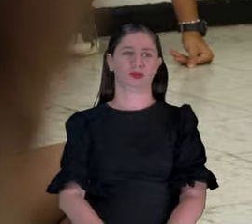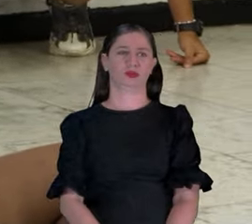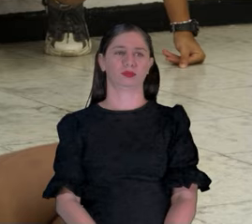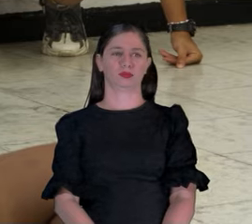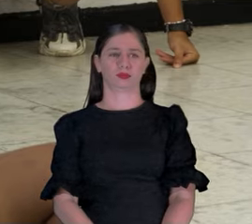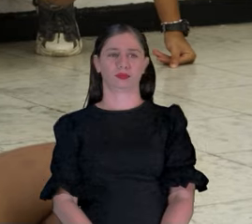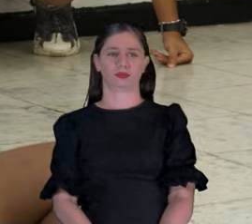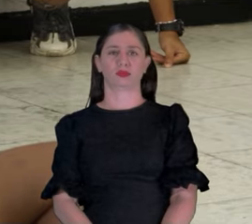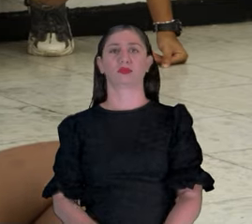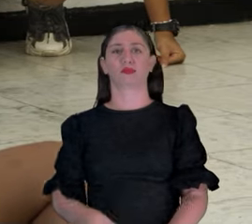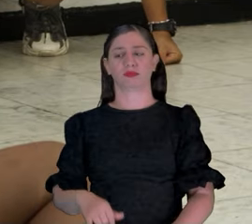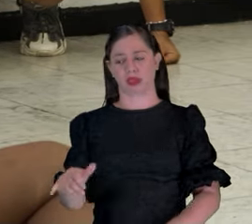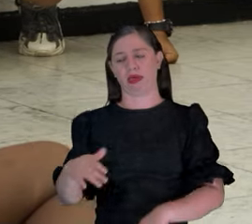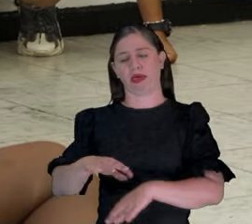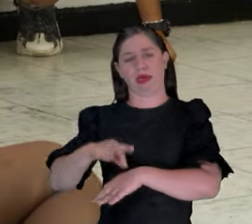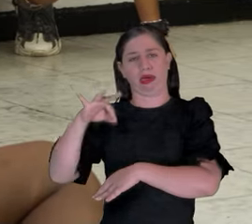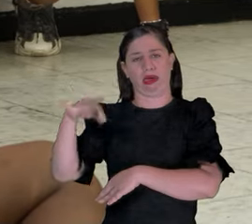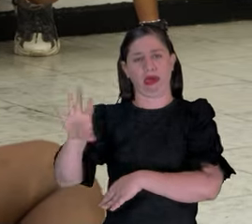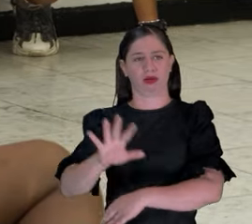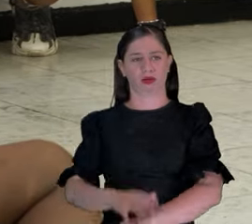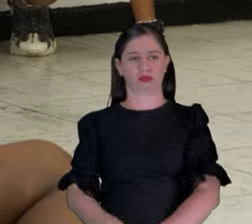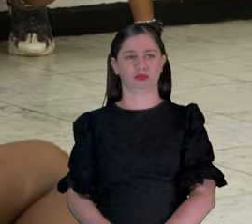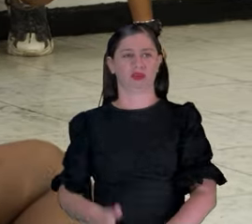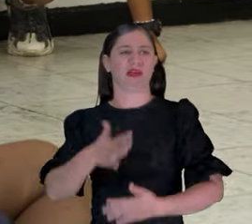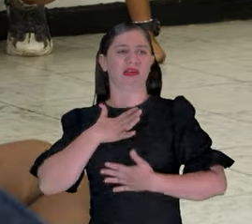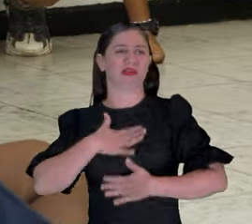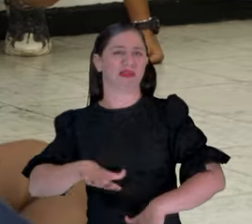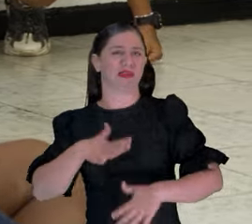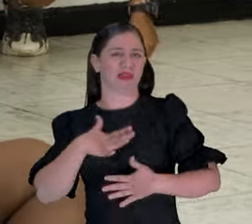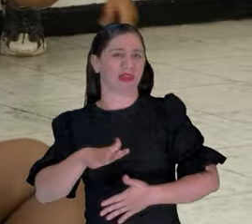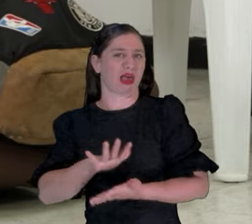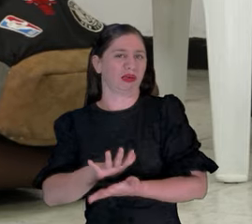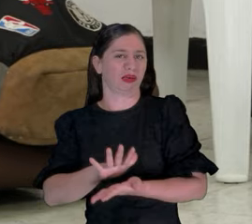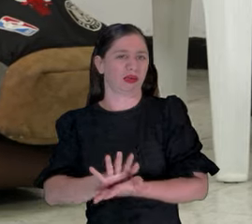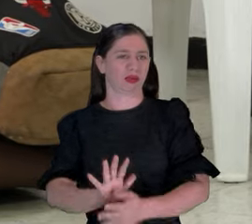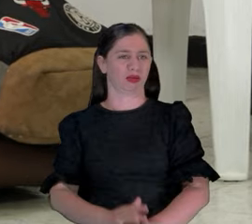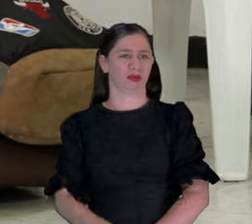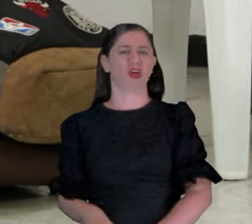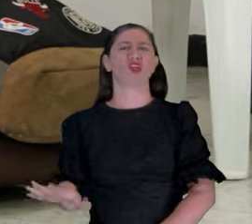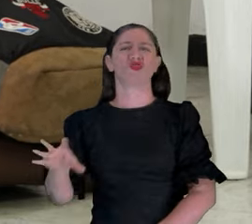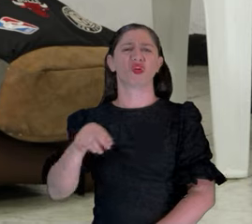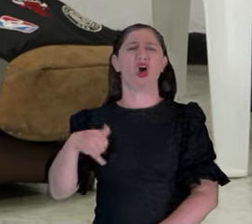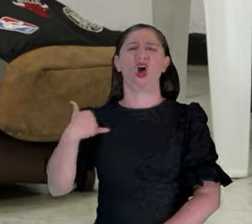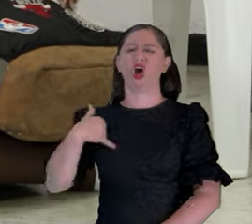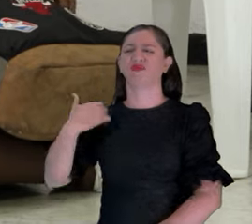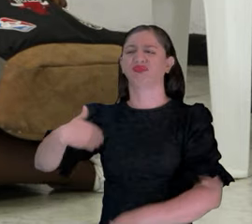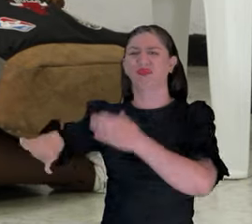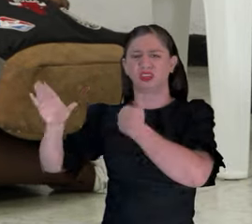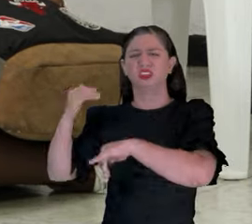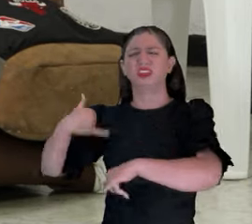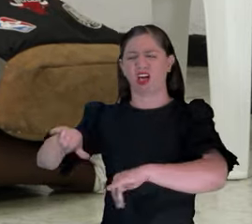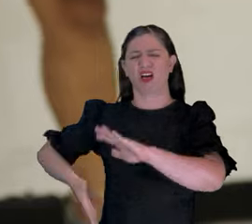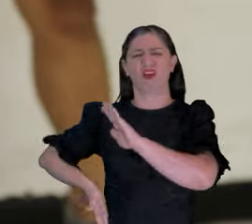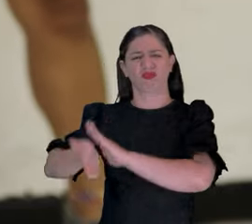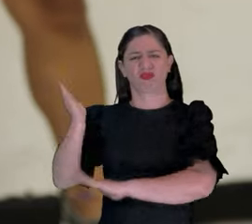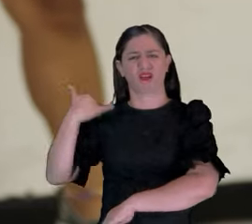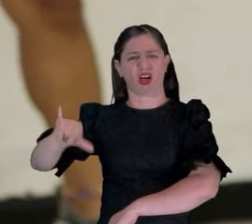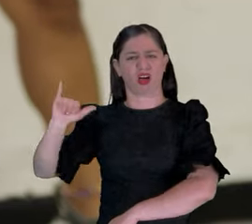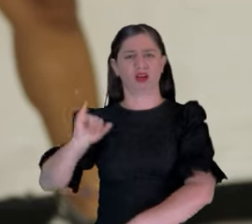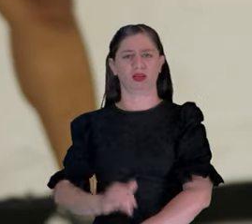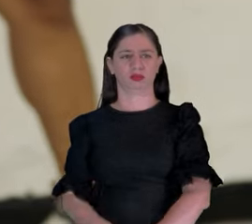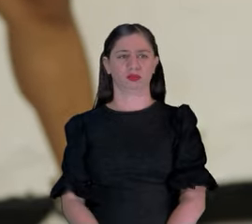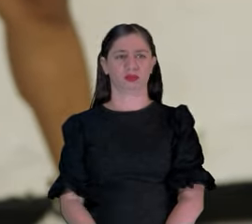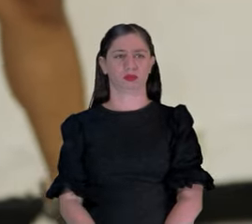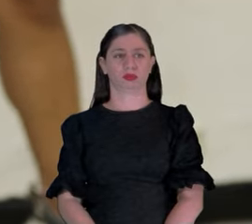¡Al del coro! ¡Al del coro! ¡Vean! Igual tranquilo, que es que no hay trabajo, ¿sí? No, esos manes ya